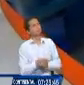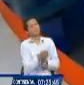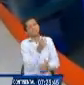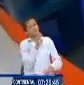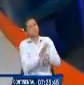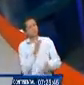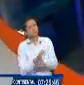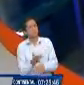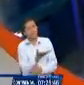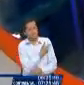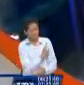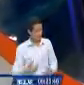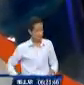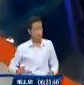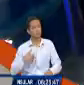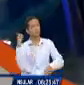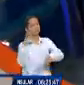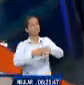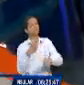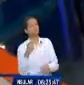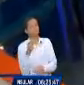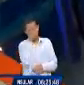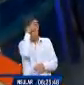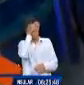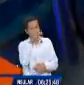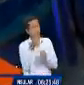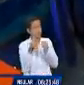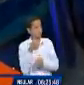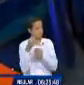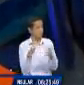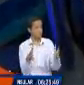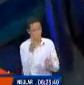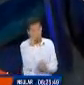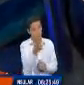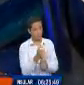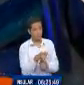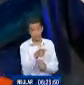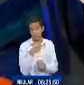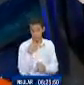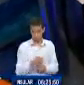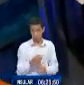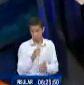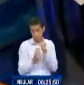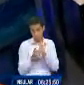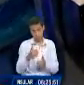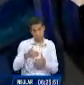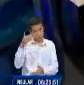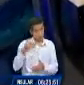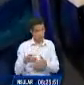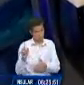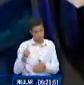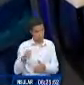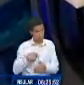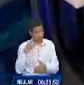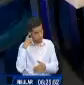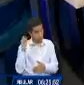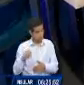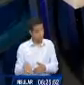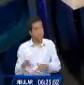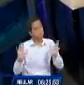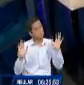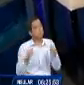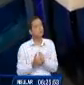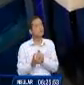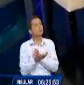y le pregunté puntualmente sobre los modelos de contrato y le dijo no es problema de modelo de contrato a pesar que yo sí creo que hay un problema de los contratos sino que